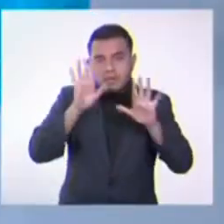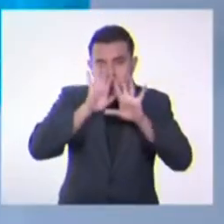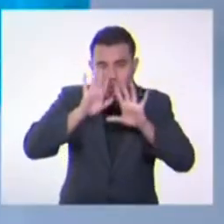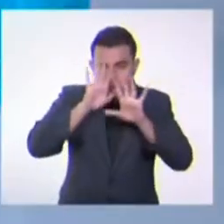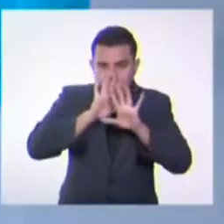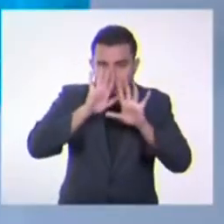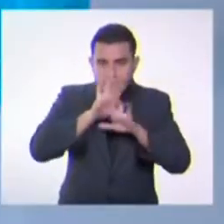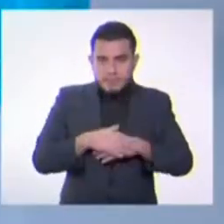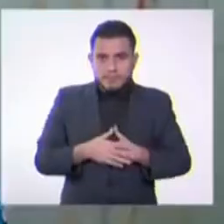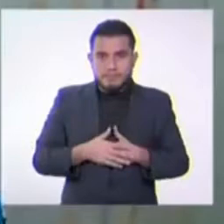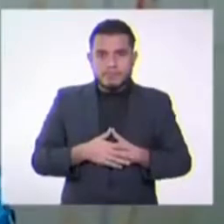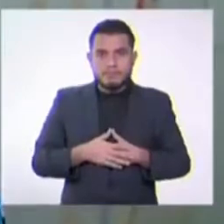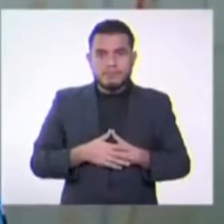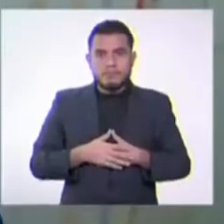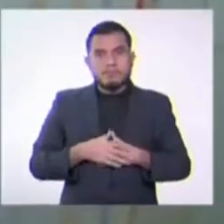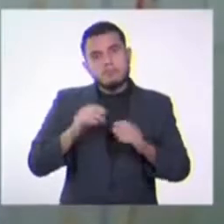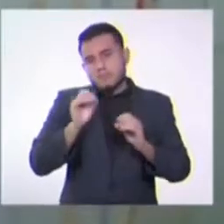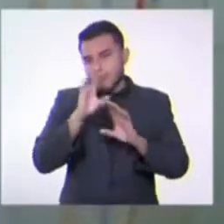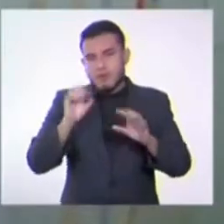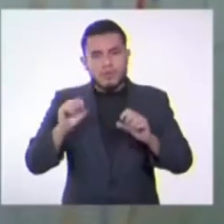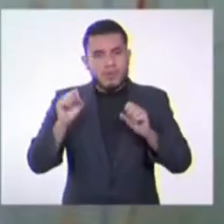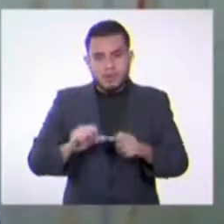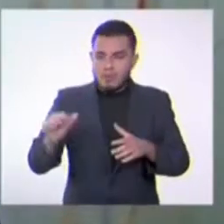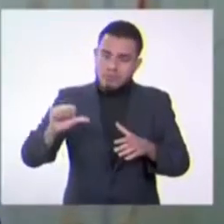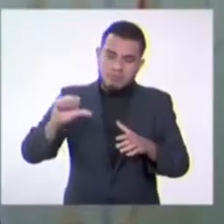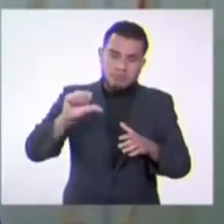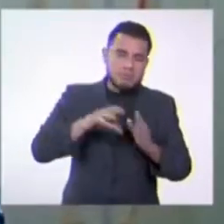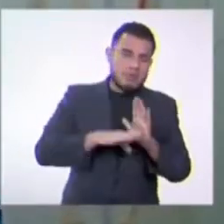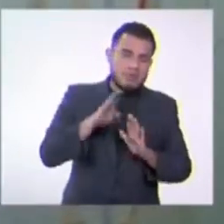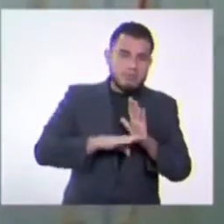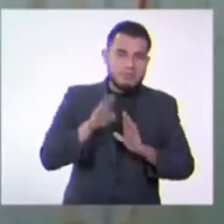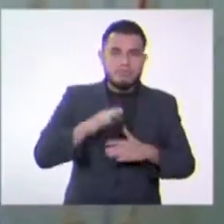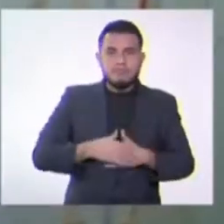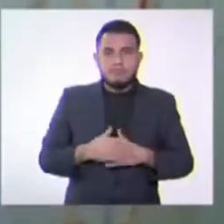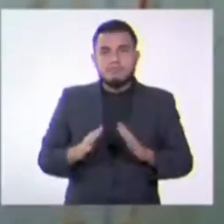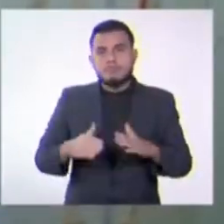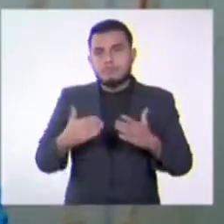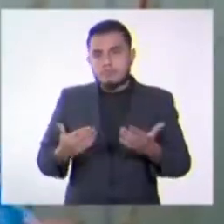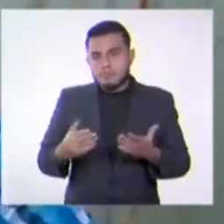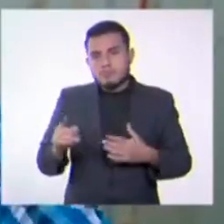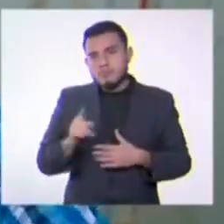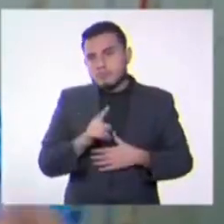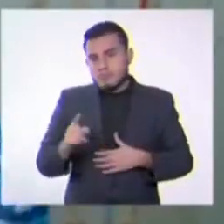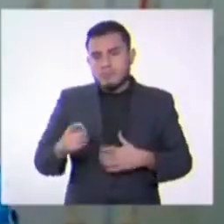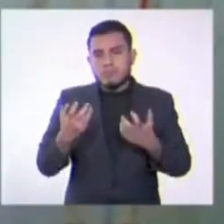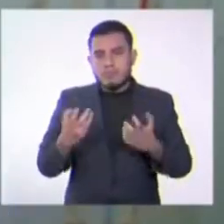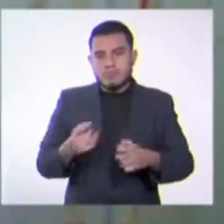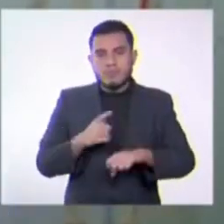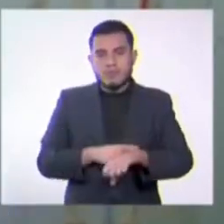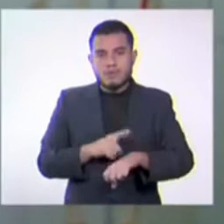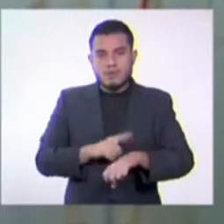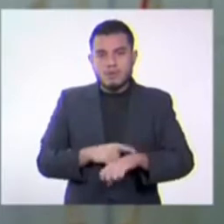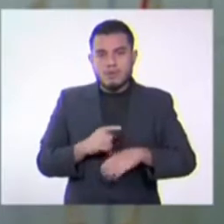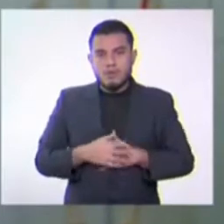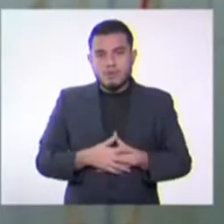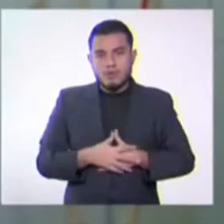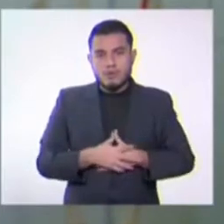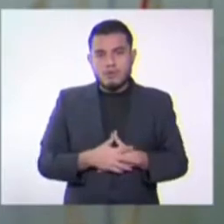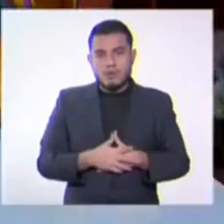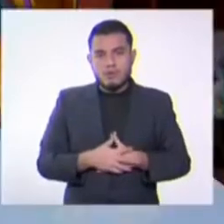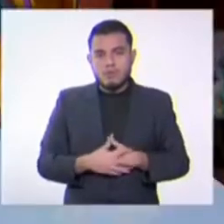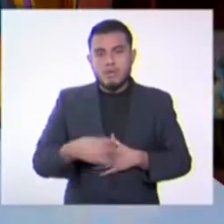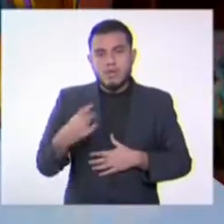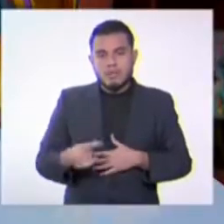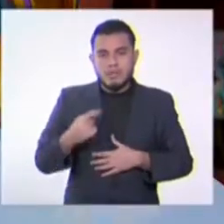oscura. Obviamente podemos seguir replicando esto. Para no tardarnos mucho, vamos a acelerar